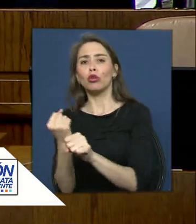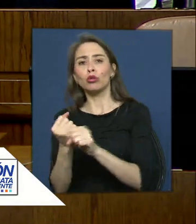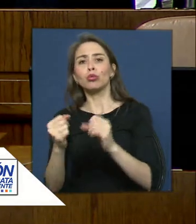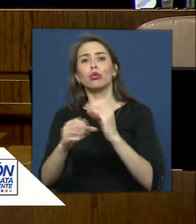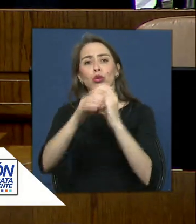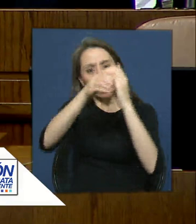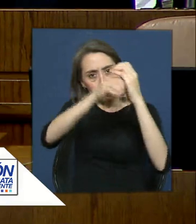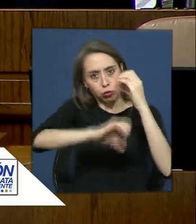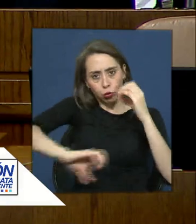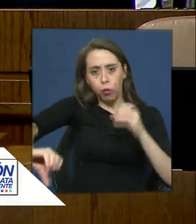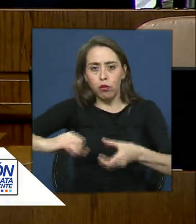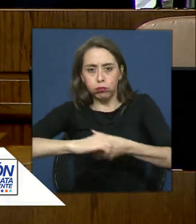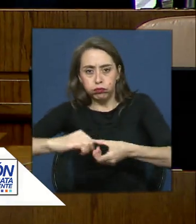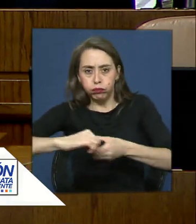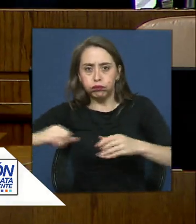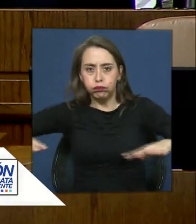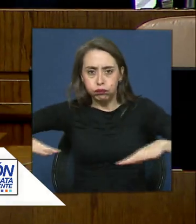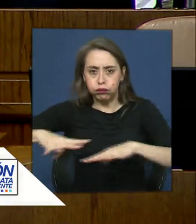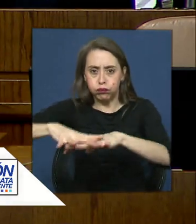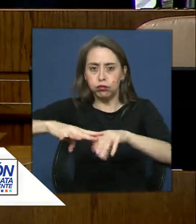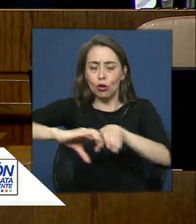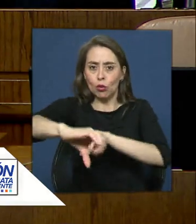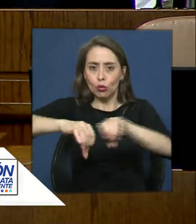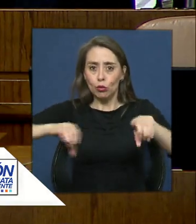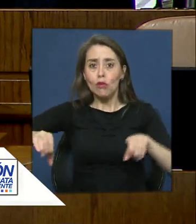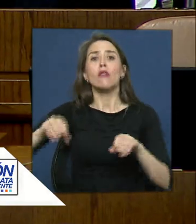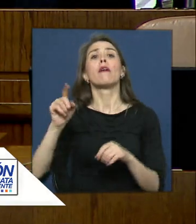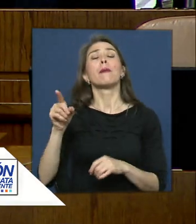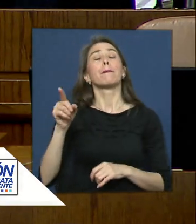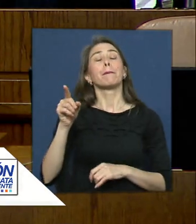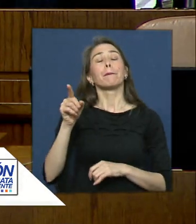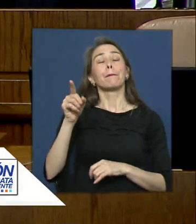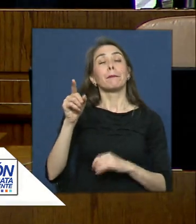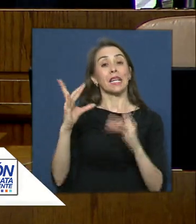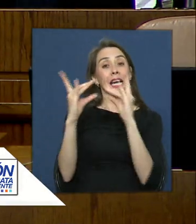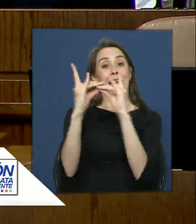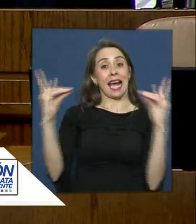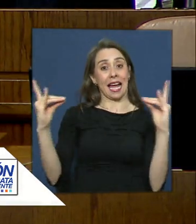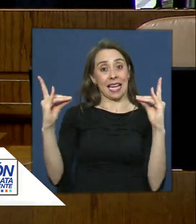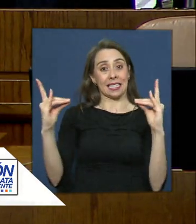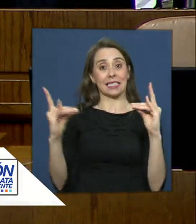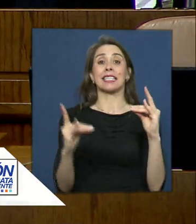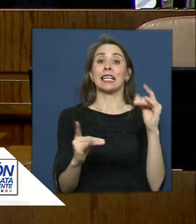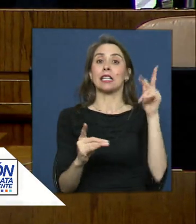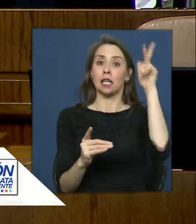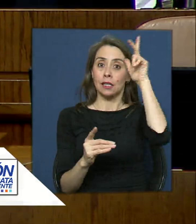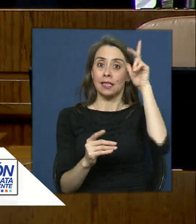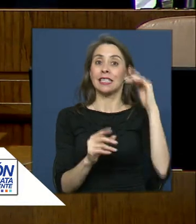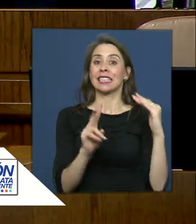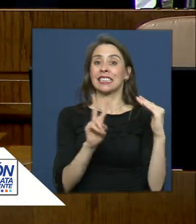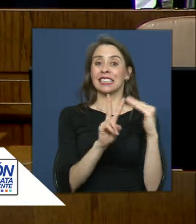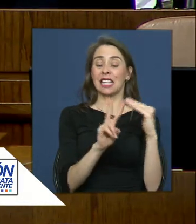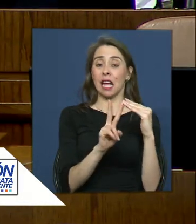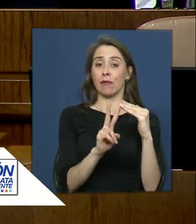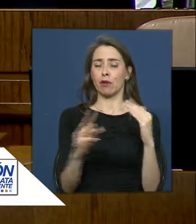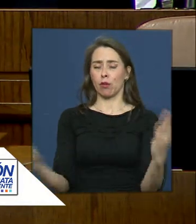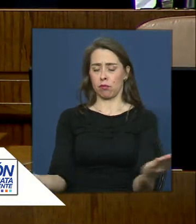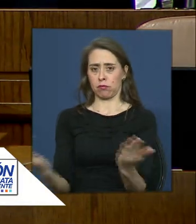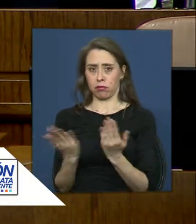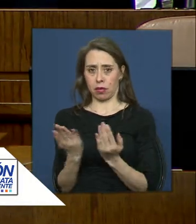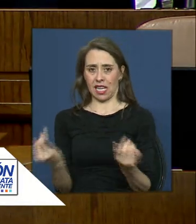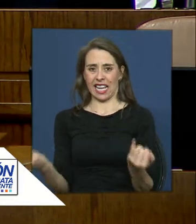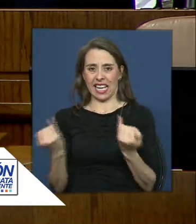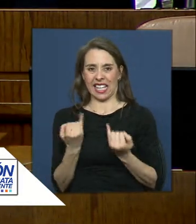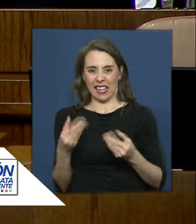Vivienda y la dirección del Servio en la región de Aysén tomaron de manera antojadiza, en mi opinión, dos informes. Uno que